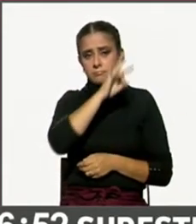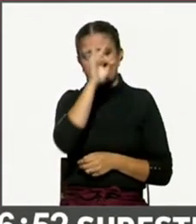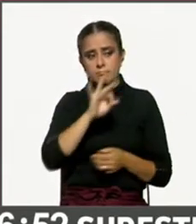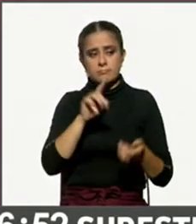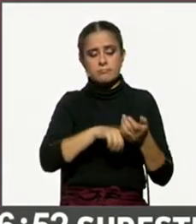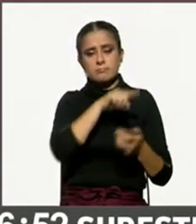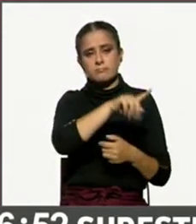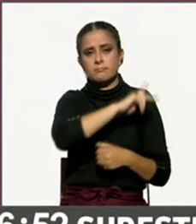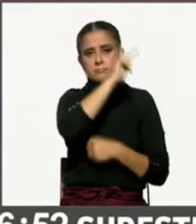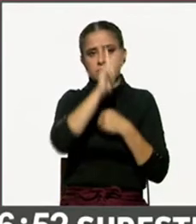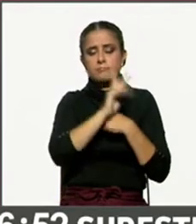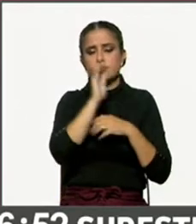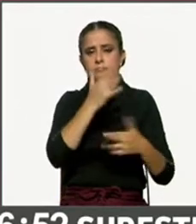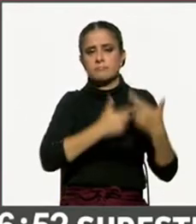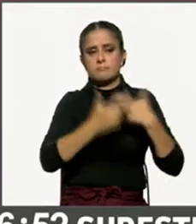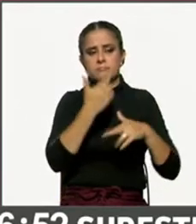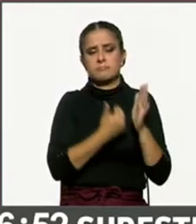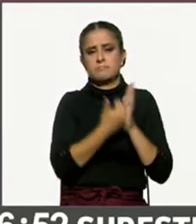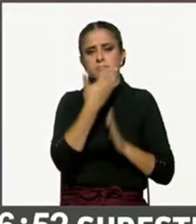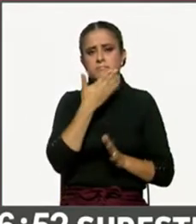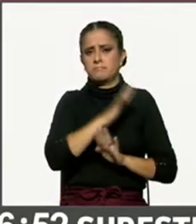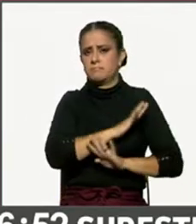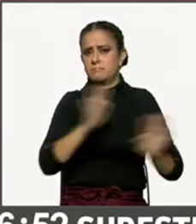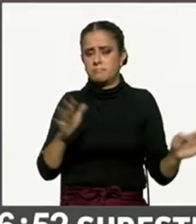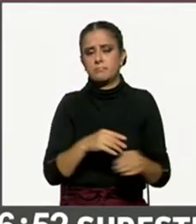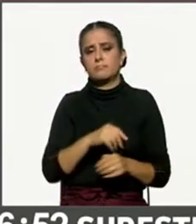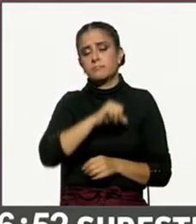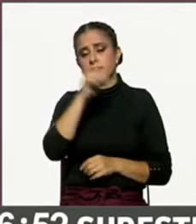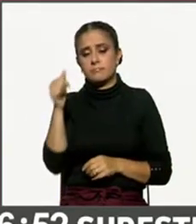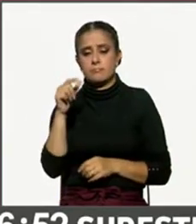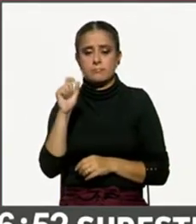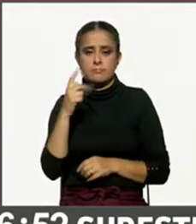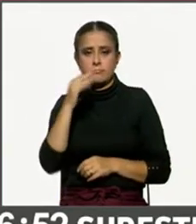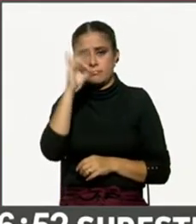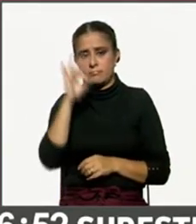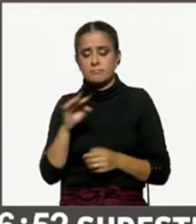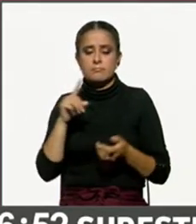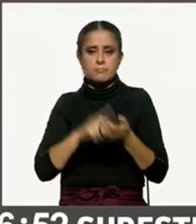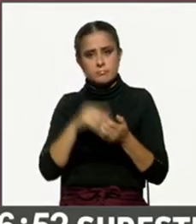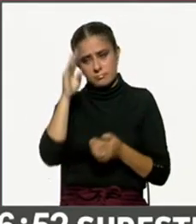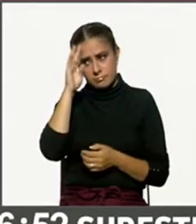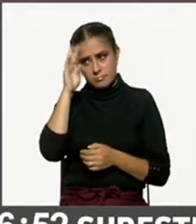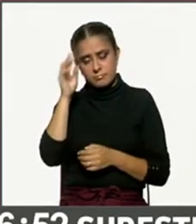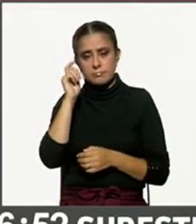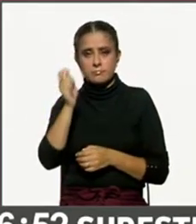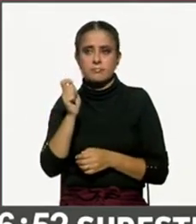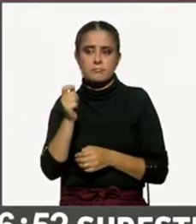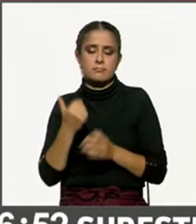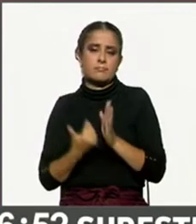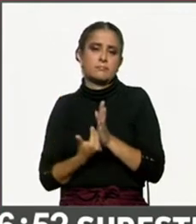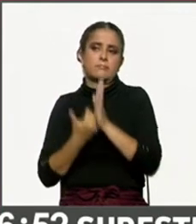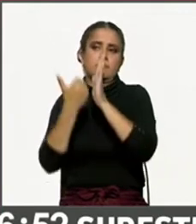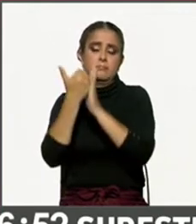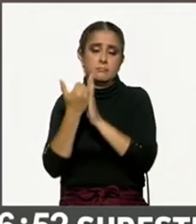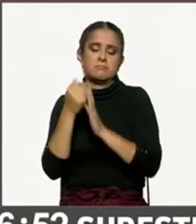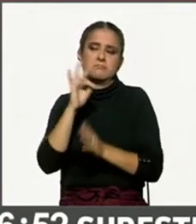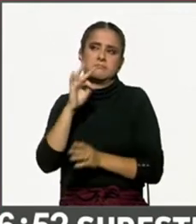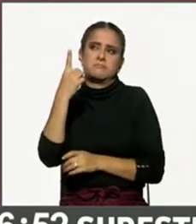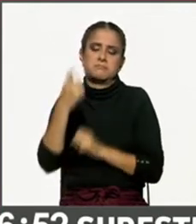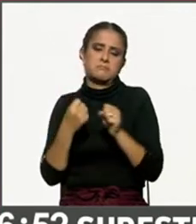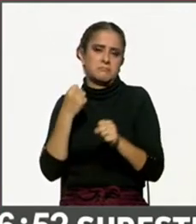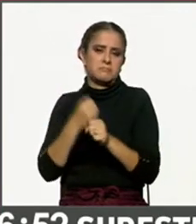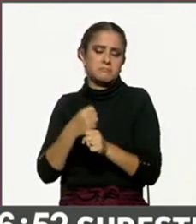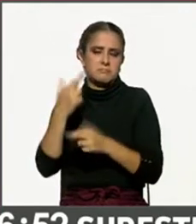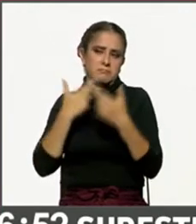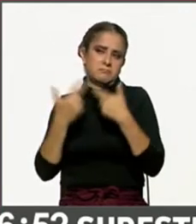y otro 28% que en un año. Ahí la opinión pesimista es minoritaria, digamos, tienes ese